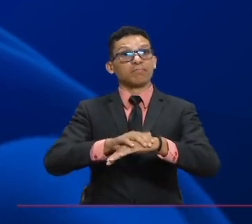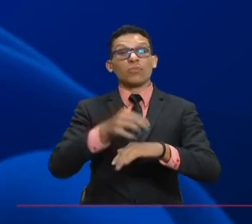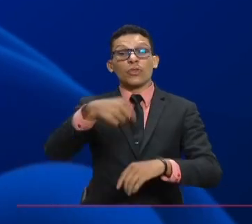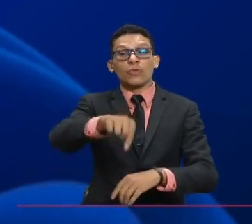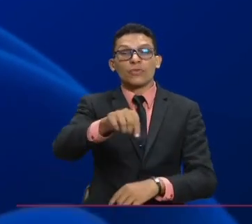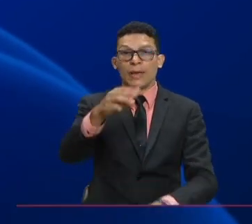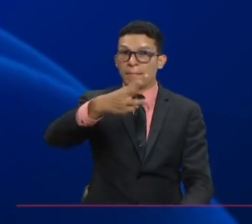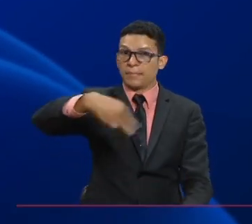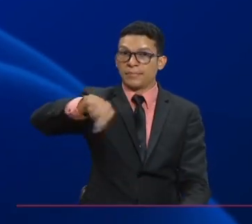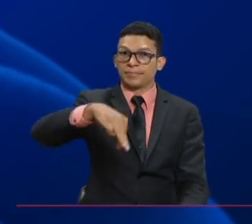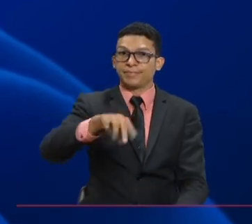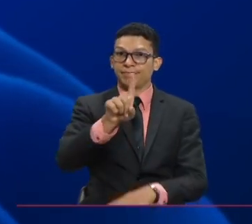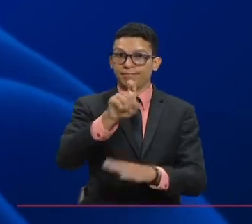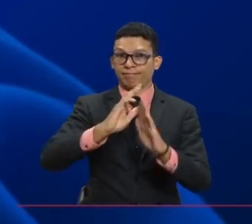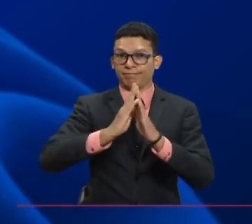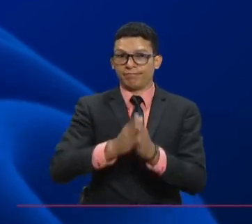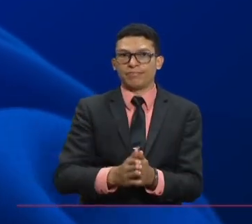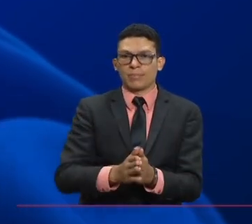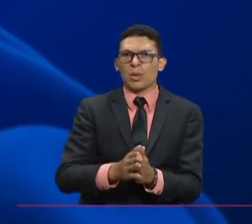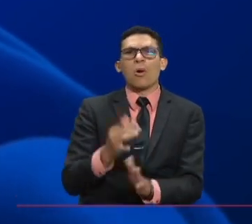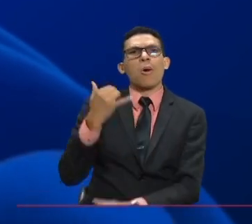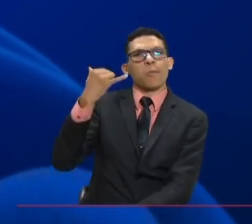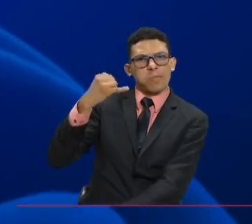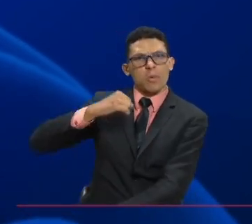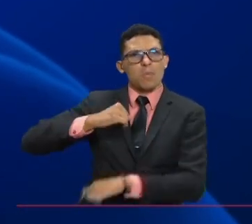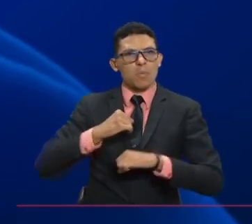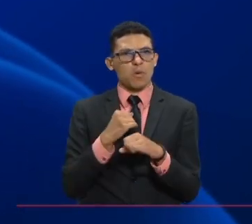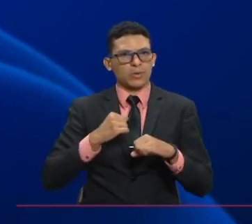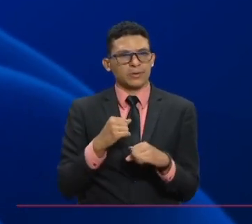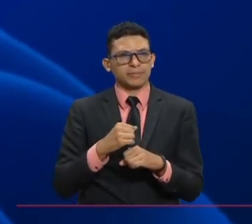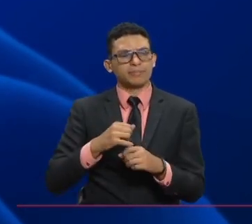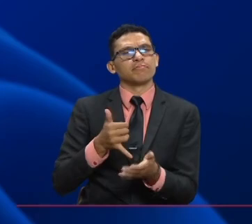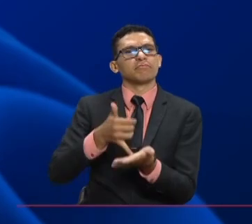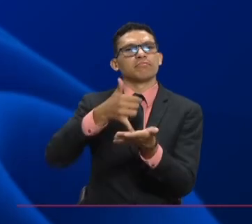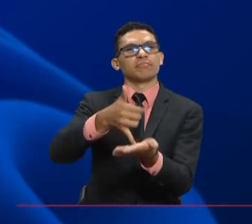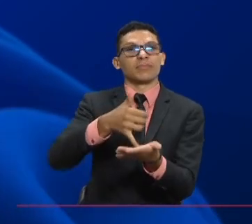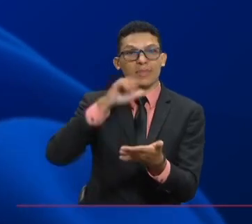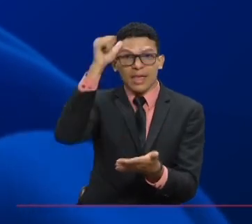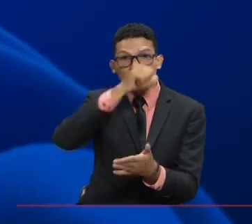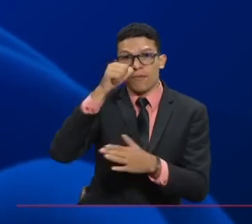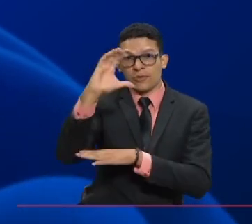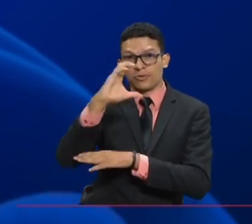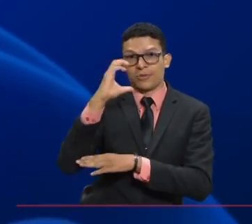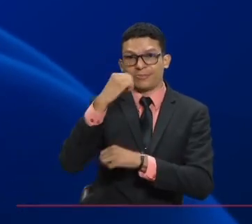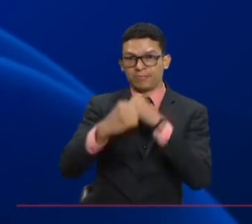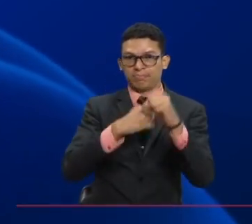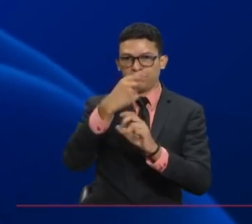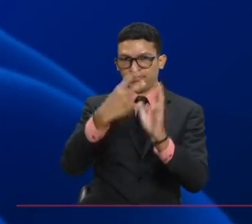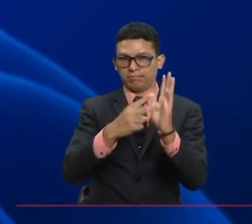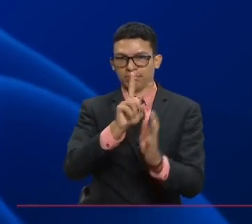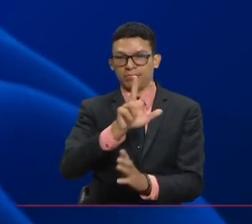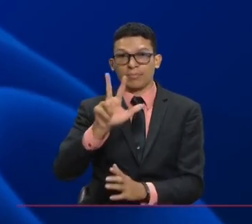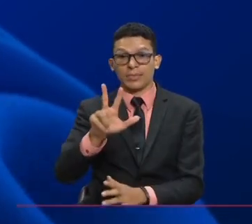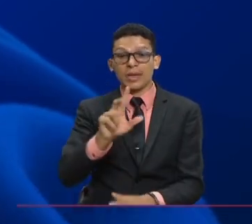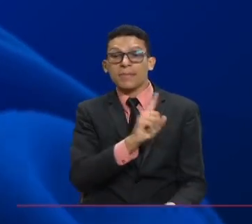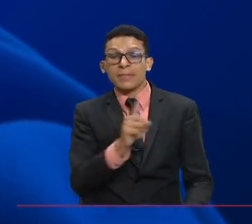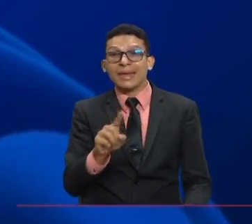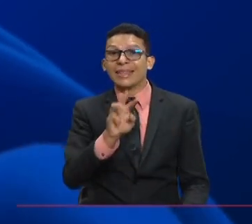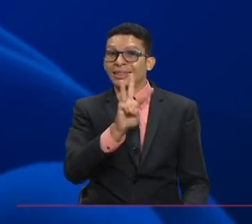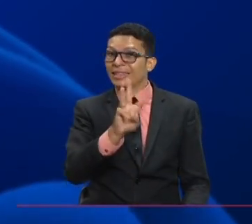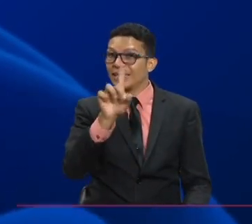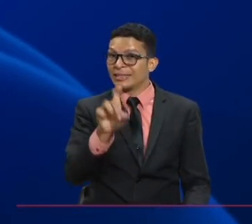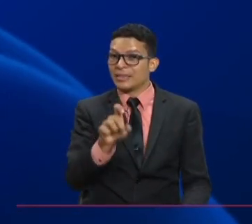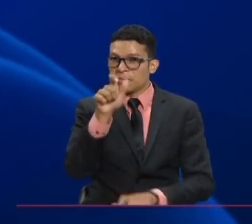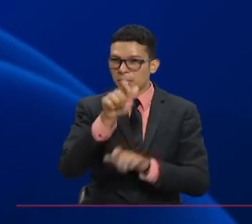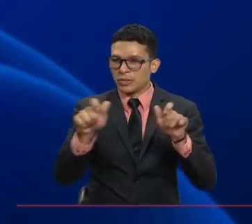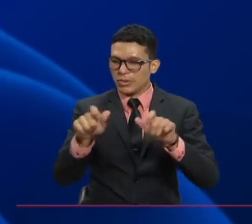El próximo miércoles 6 de diciembre se llevará a cabo en Bogotá la premiación de Afrocolombianos del año 2023. De 36 personas nominadas